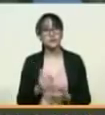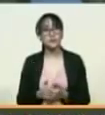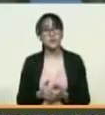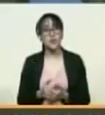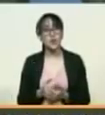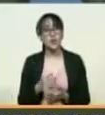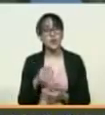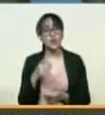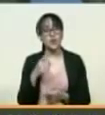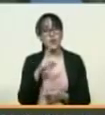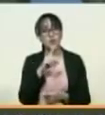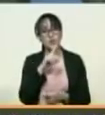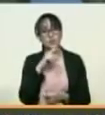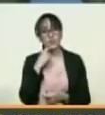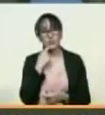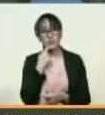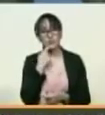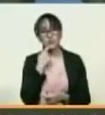Moscú y